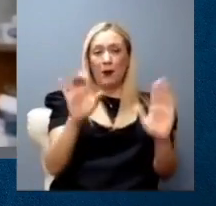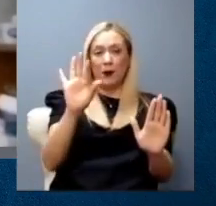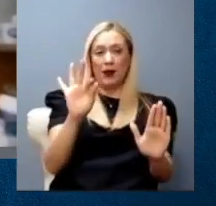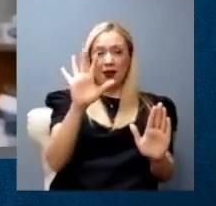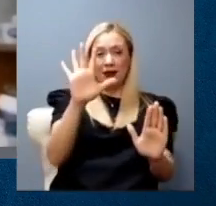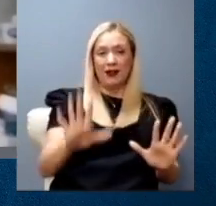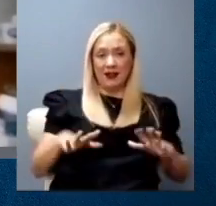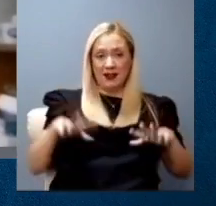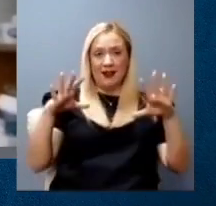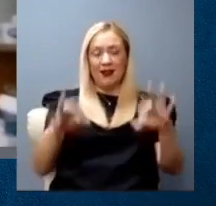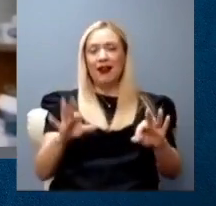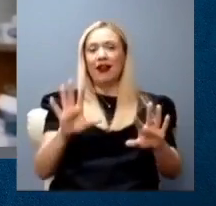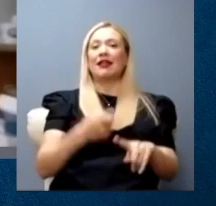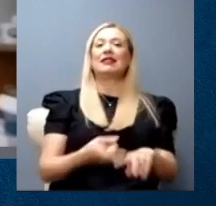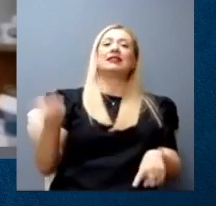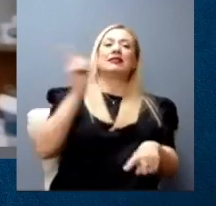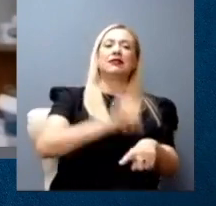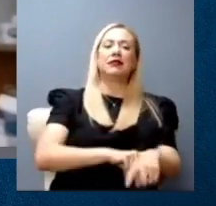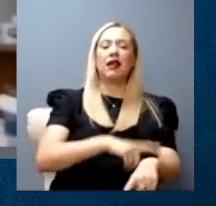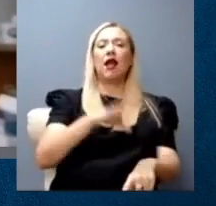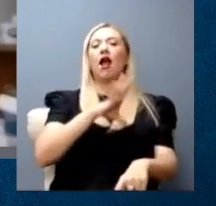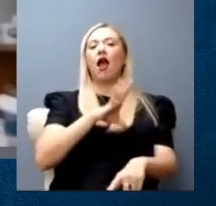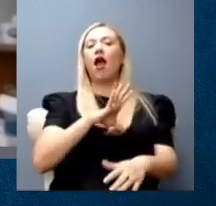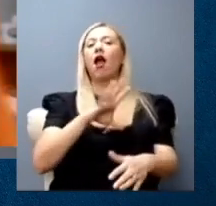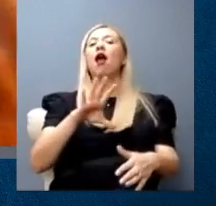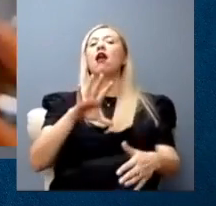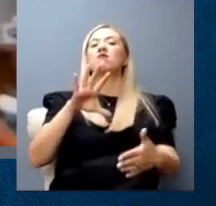que tenemos una convención americana